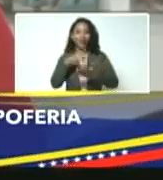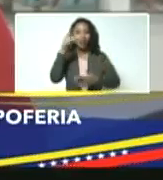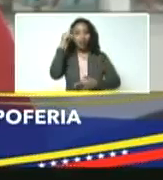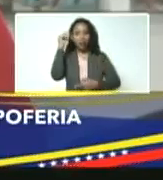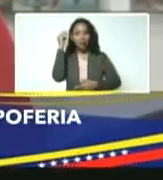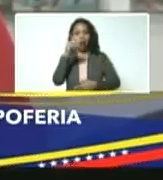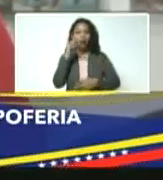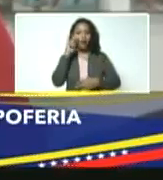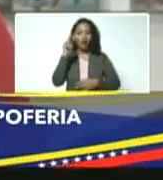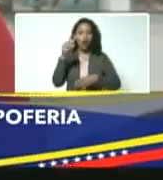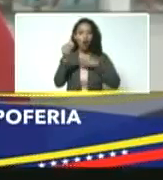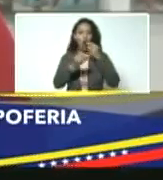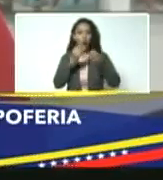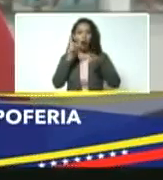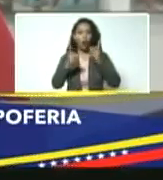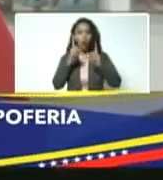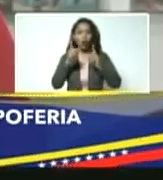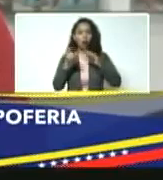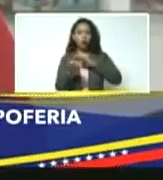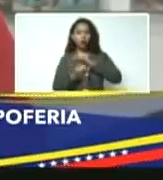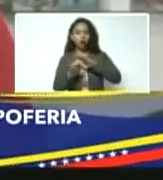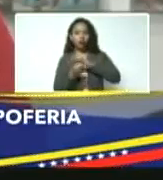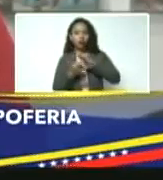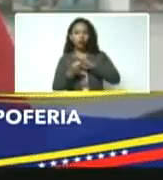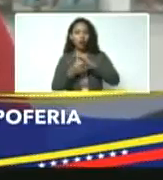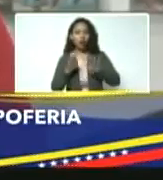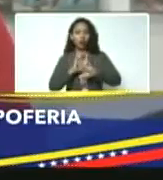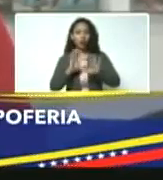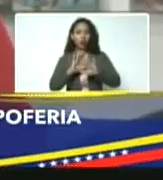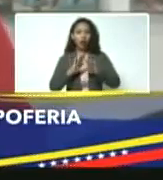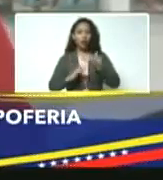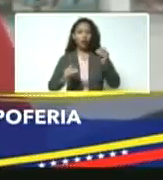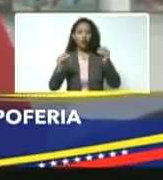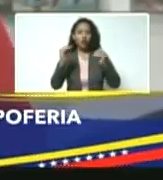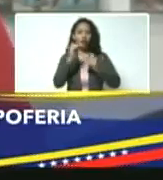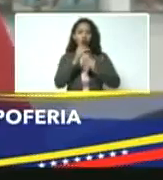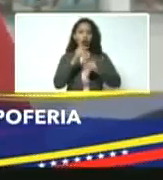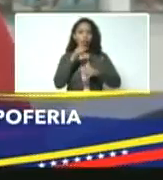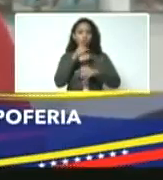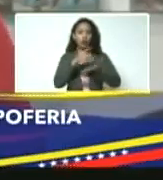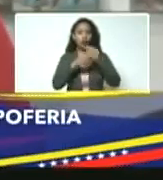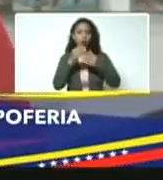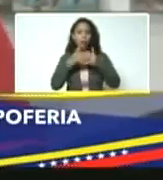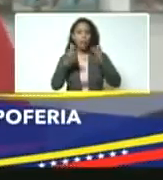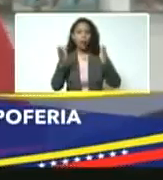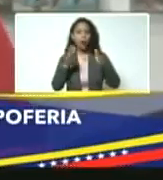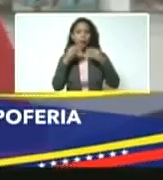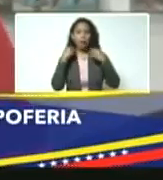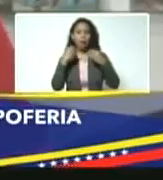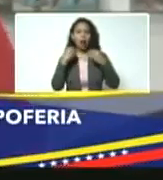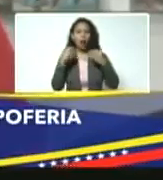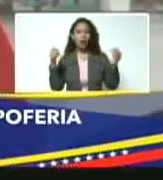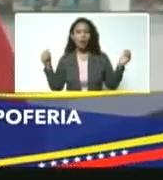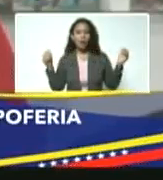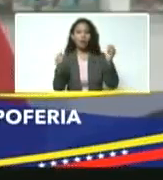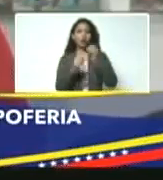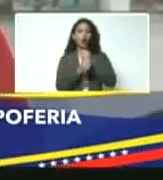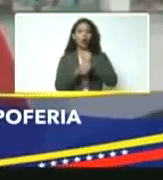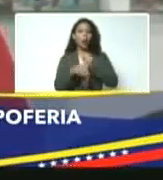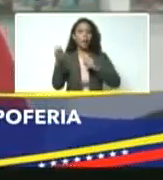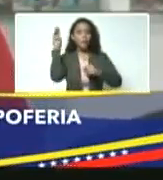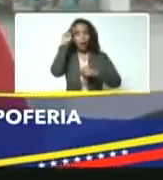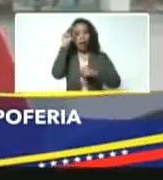ver algunas de sus instituciones que fueron ya remozadas, fueron rehabilitadas, para encontrarse con su